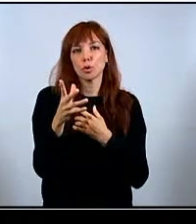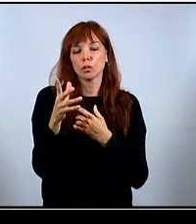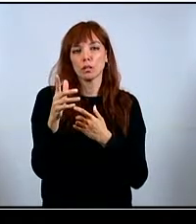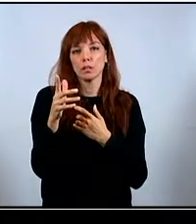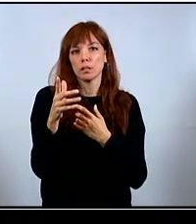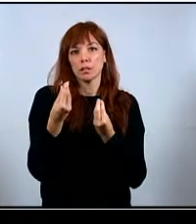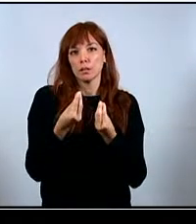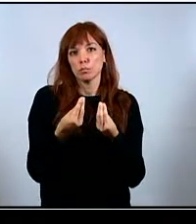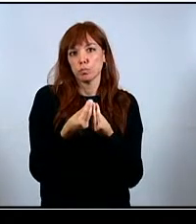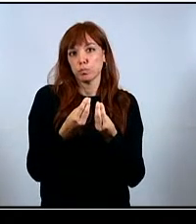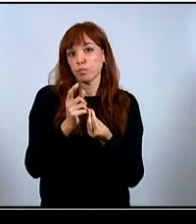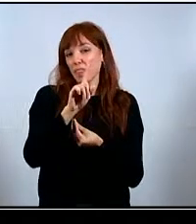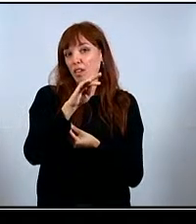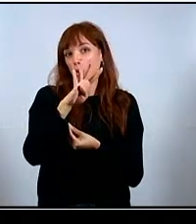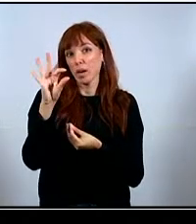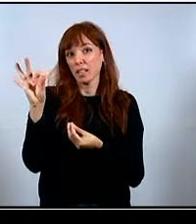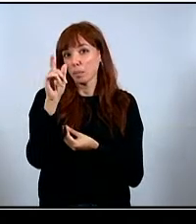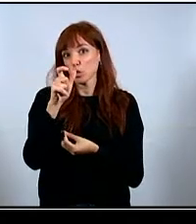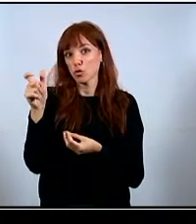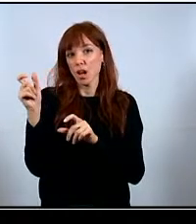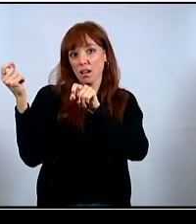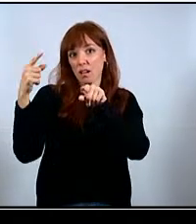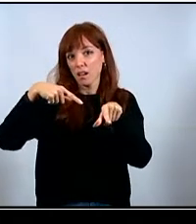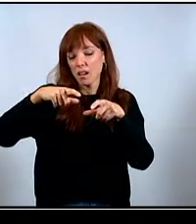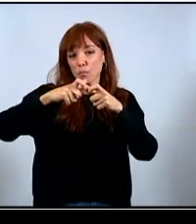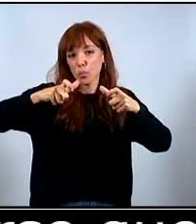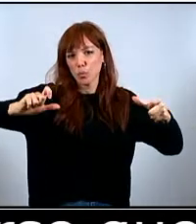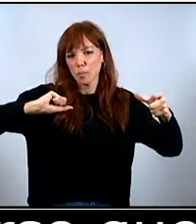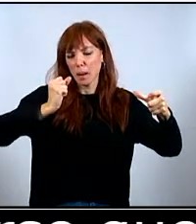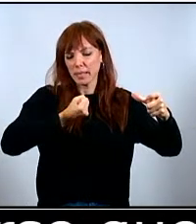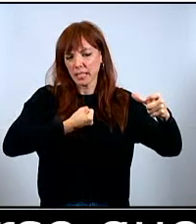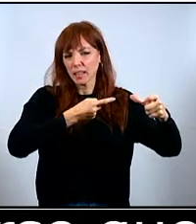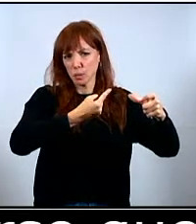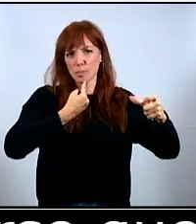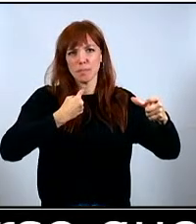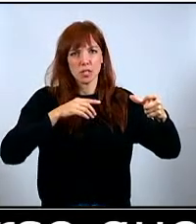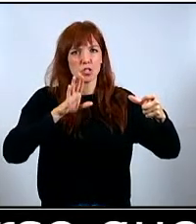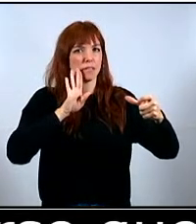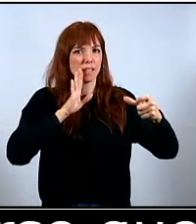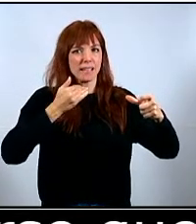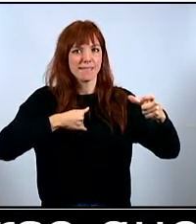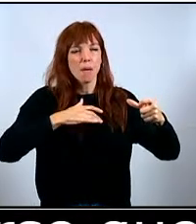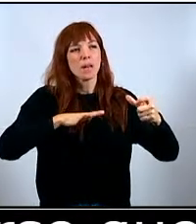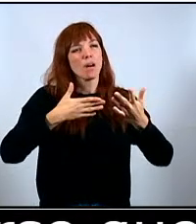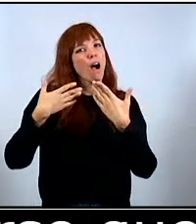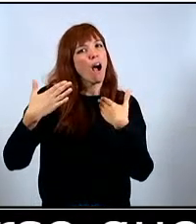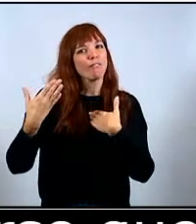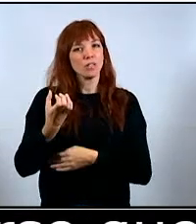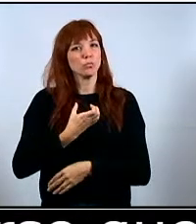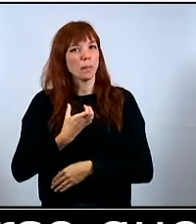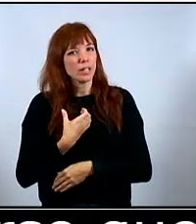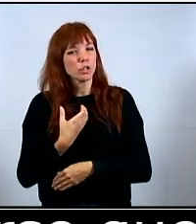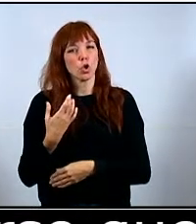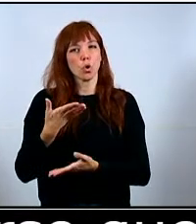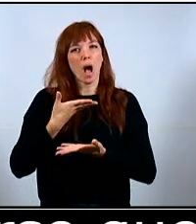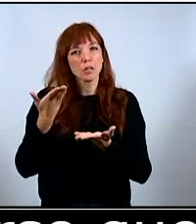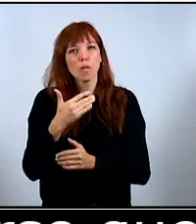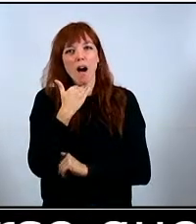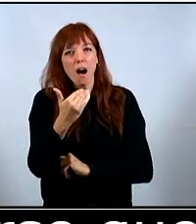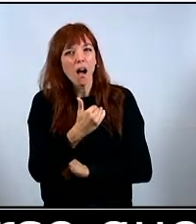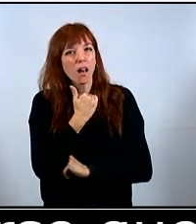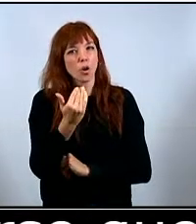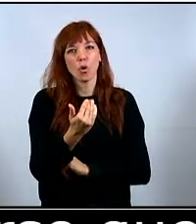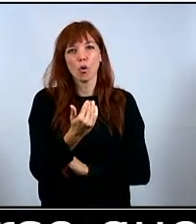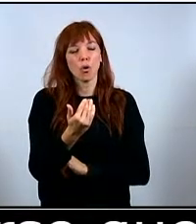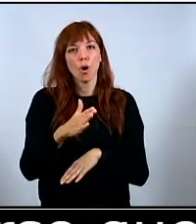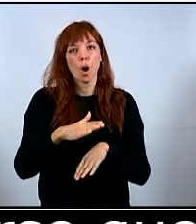tarde esos 140 inmigrantes a Malpartida, pero ¿se ha hablado con el Ayuntamiento? ¿Se les va a ayudar de alguna manera? ¿Se les va a hacer? Porque decían que